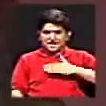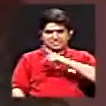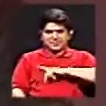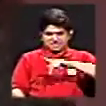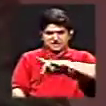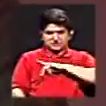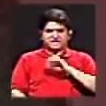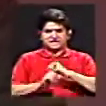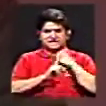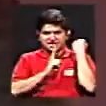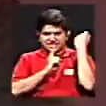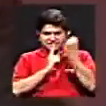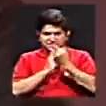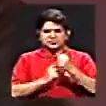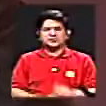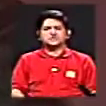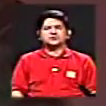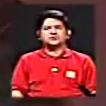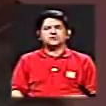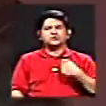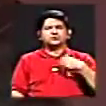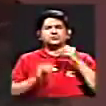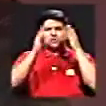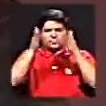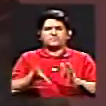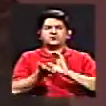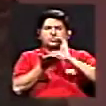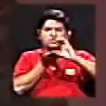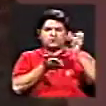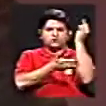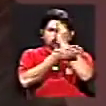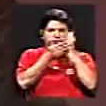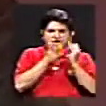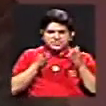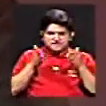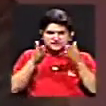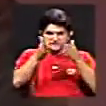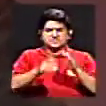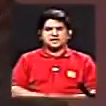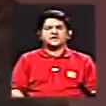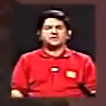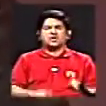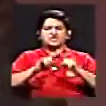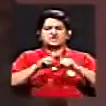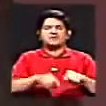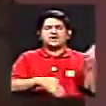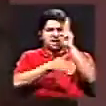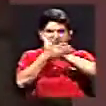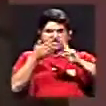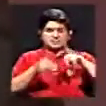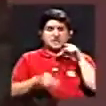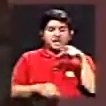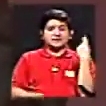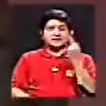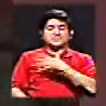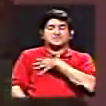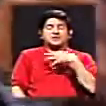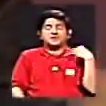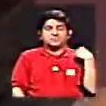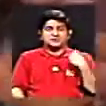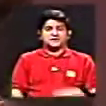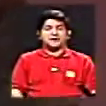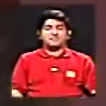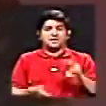muy particular. Yo fui muchos años profesor del curso de diseño de carreteras en diferentes centros universitarios y esta siempre me gustaba a mis